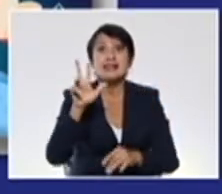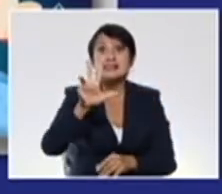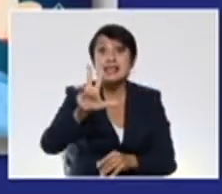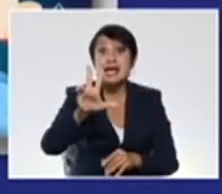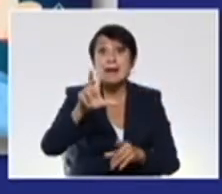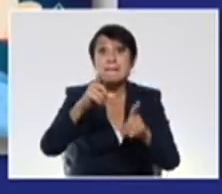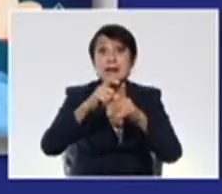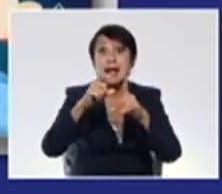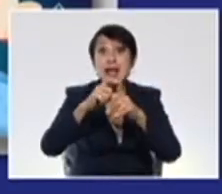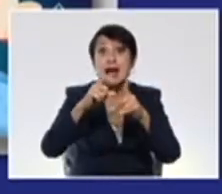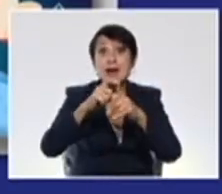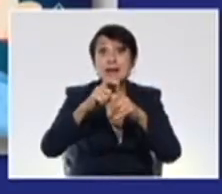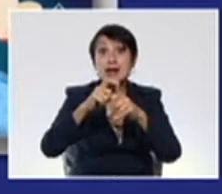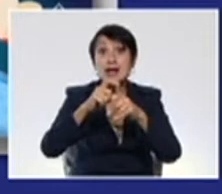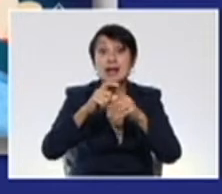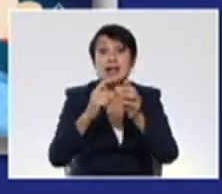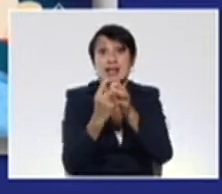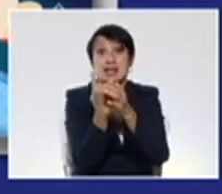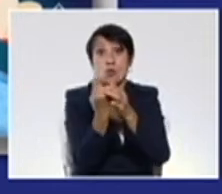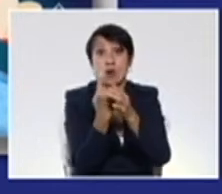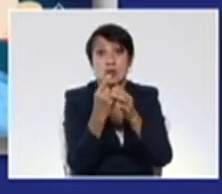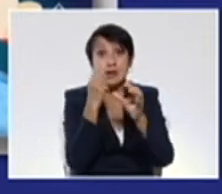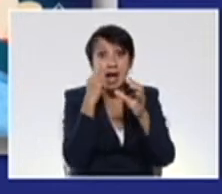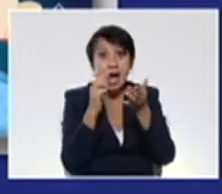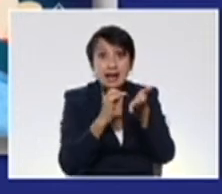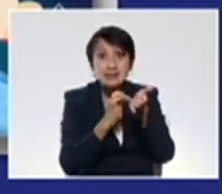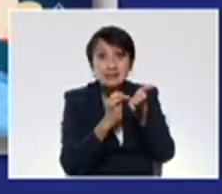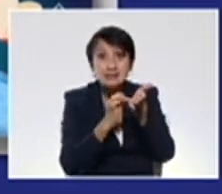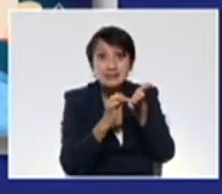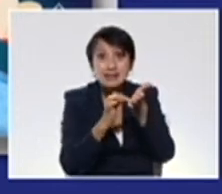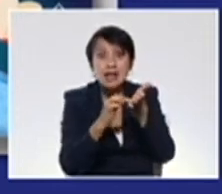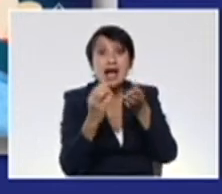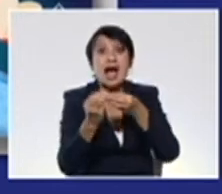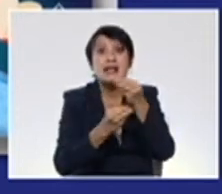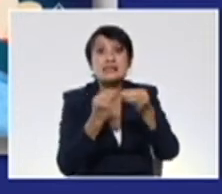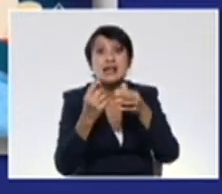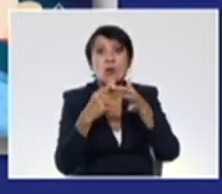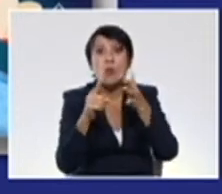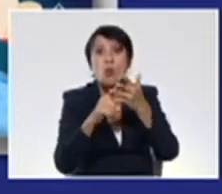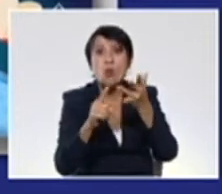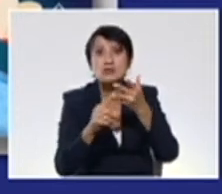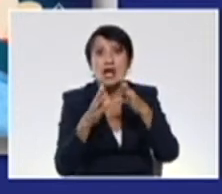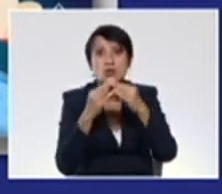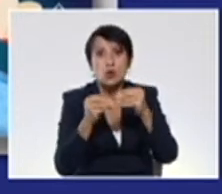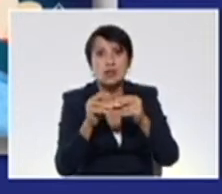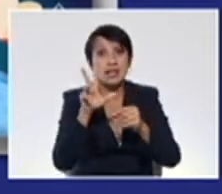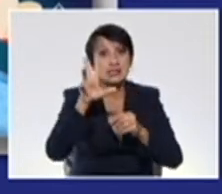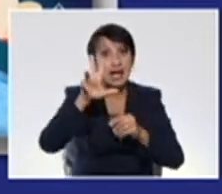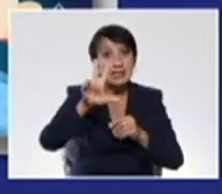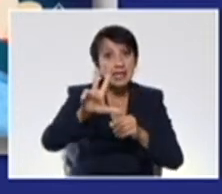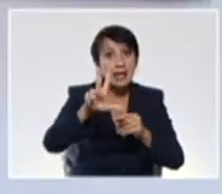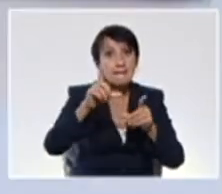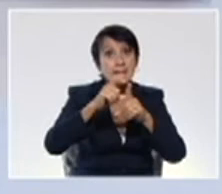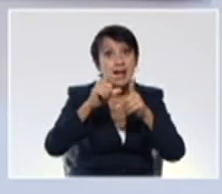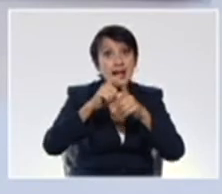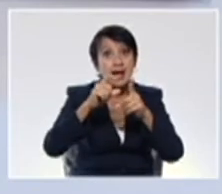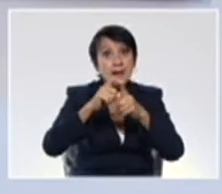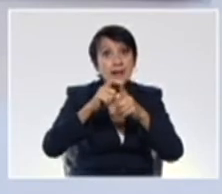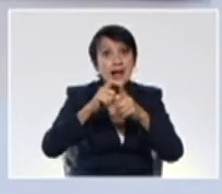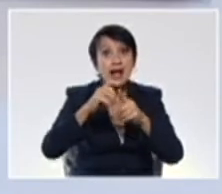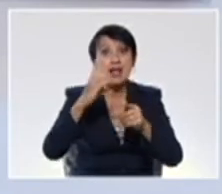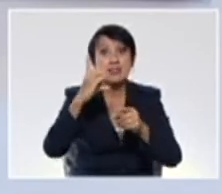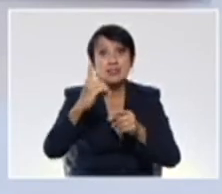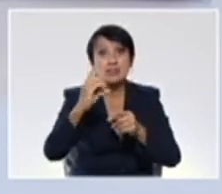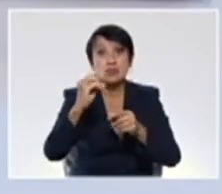letras y colocan licuadora y van a ver que aparecen cosas caseras que hacer con ella. Colocan esas 3 letras y, qué sé yo, ponen